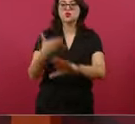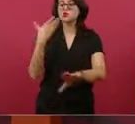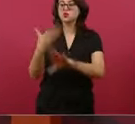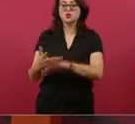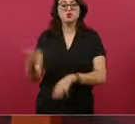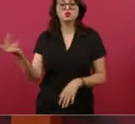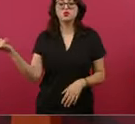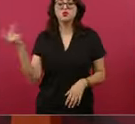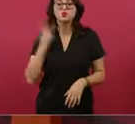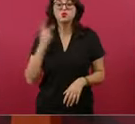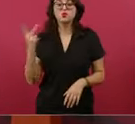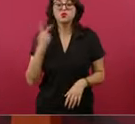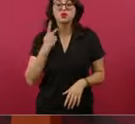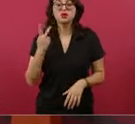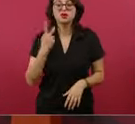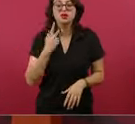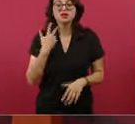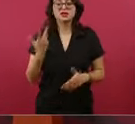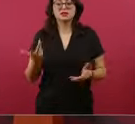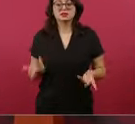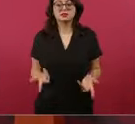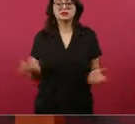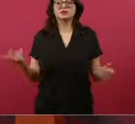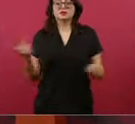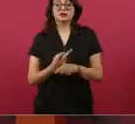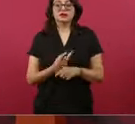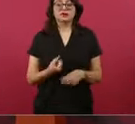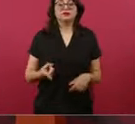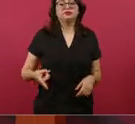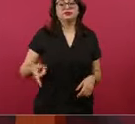del Grupo Monterrey.